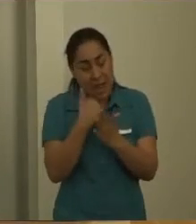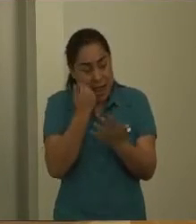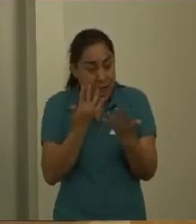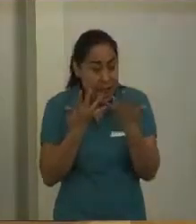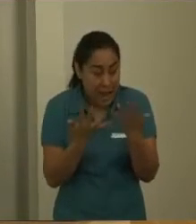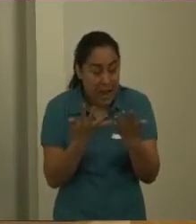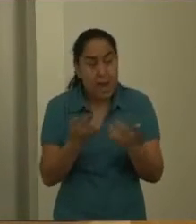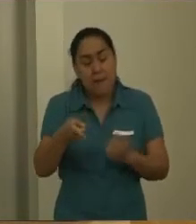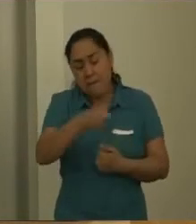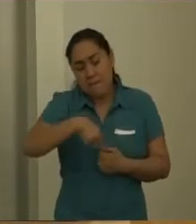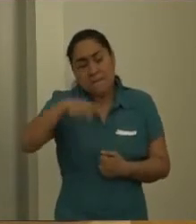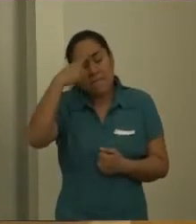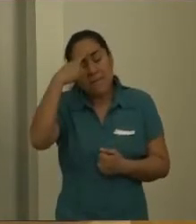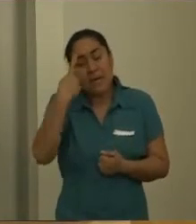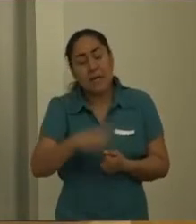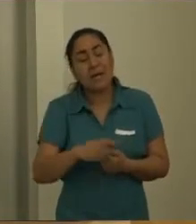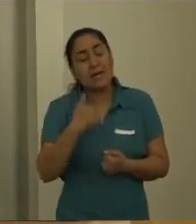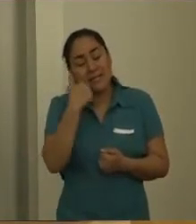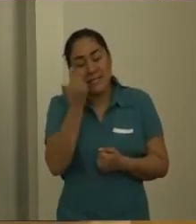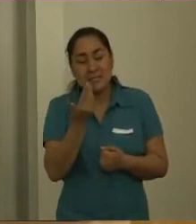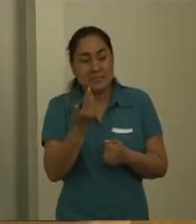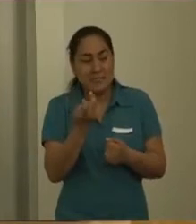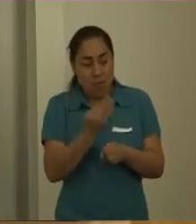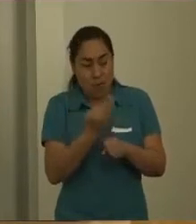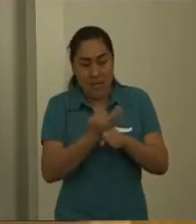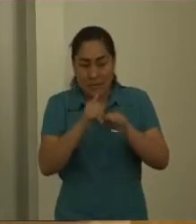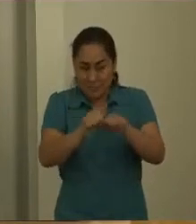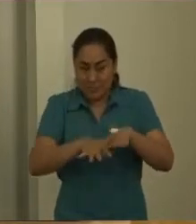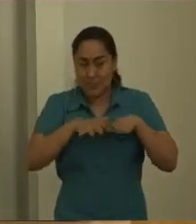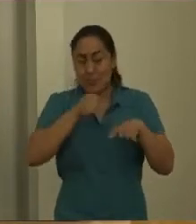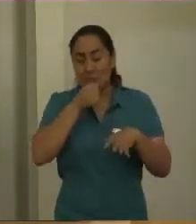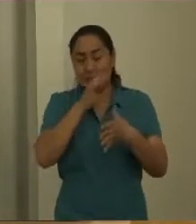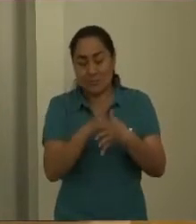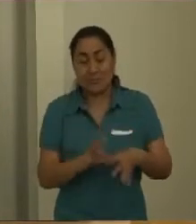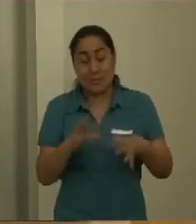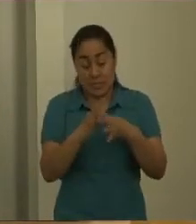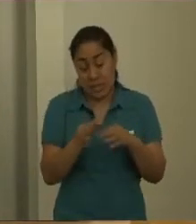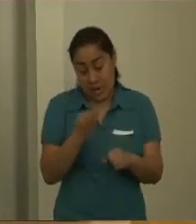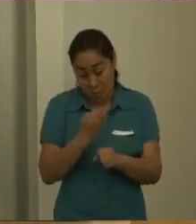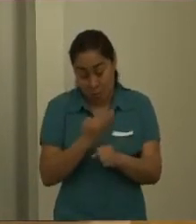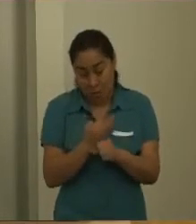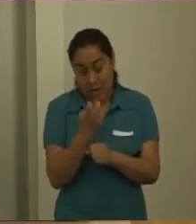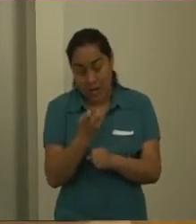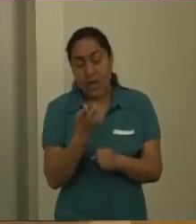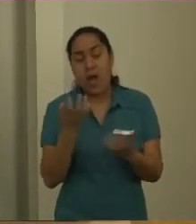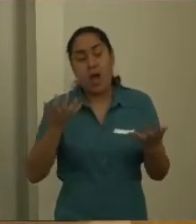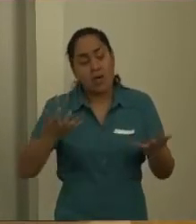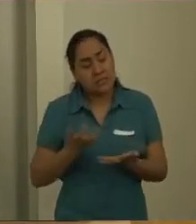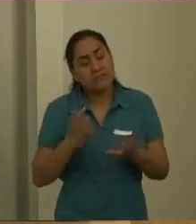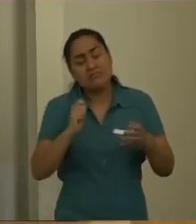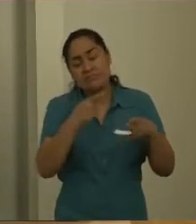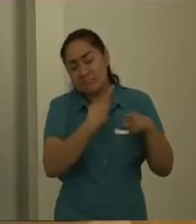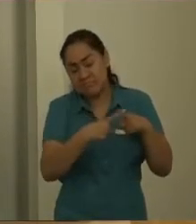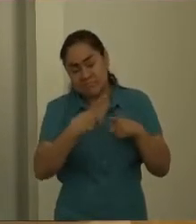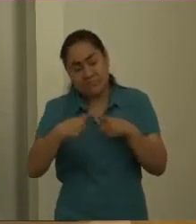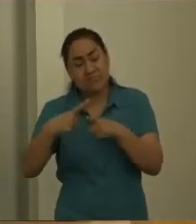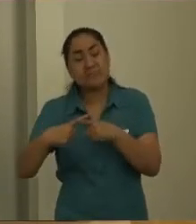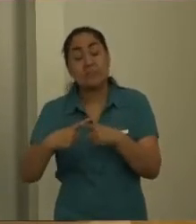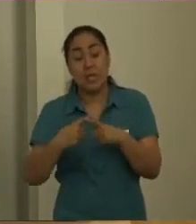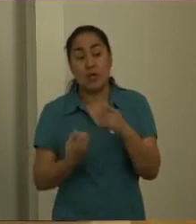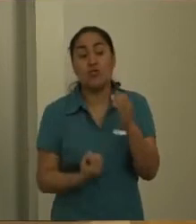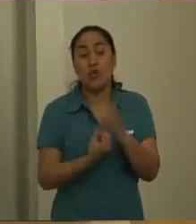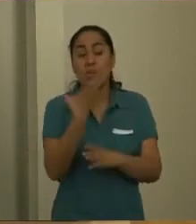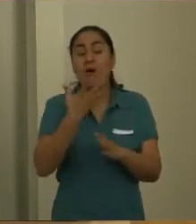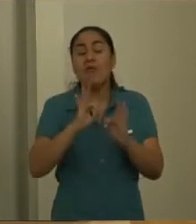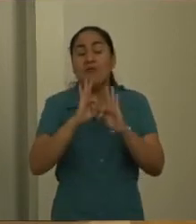y busca el que busca cubrir el coloquio en donde se van a revisar dimensiones como las nuevas